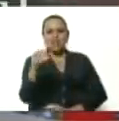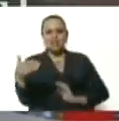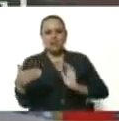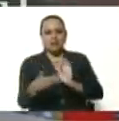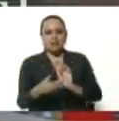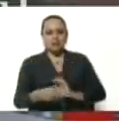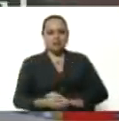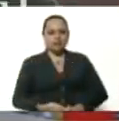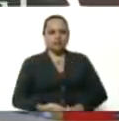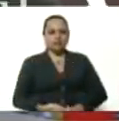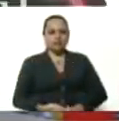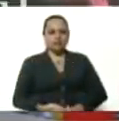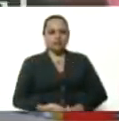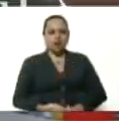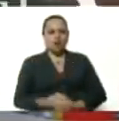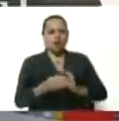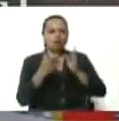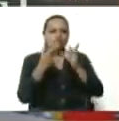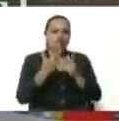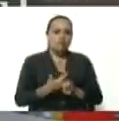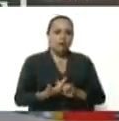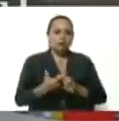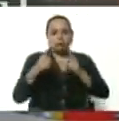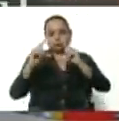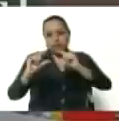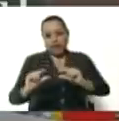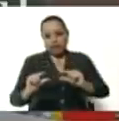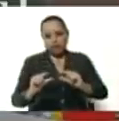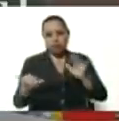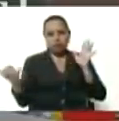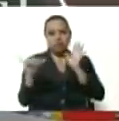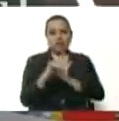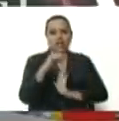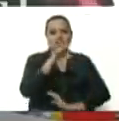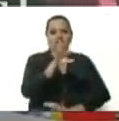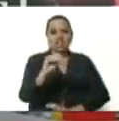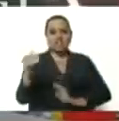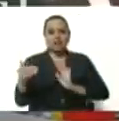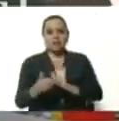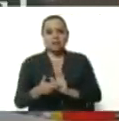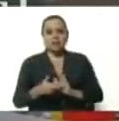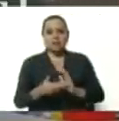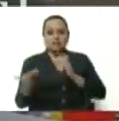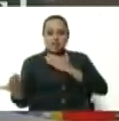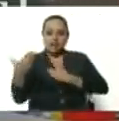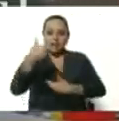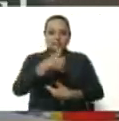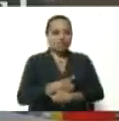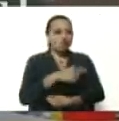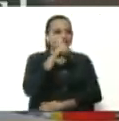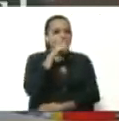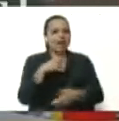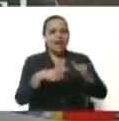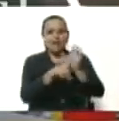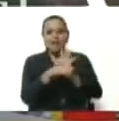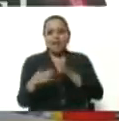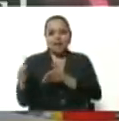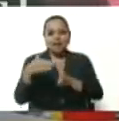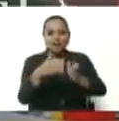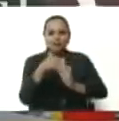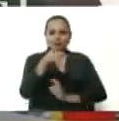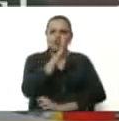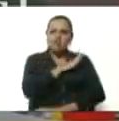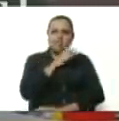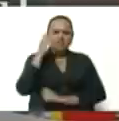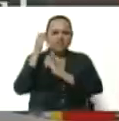un cálculo modesto, casi 30.000 han pasado por la vía ilegal. Tú tienes ahí